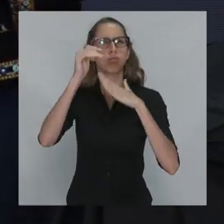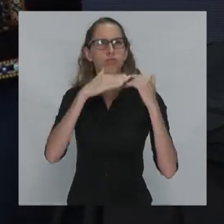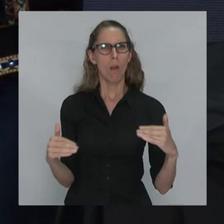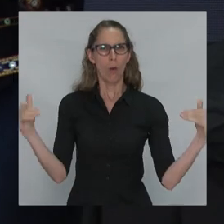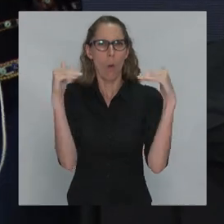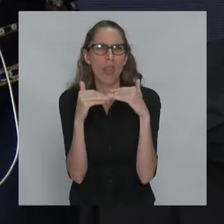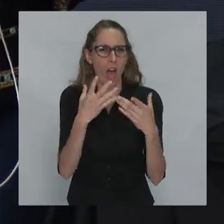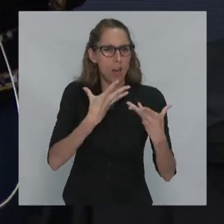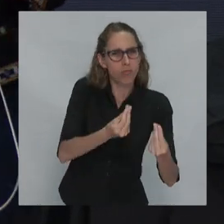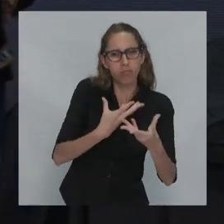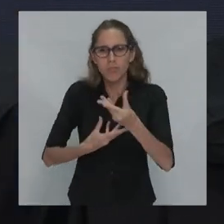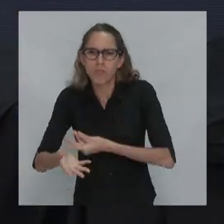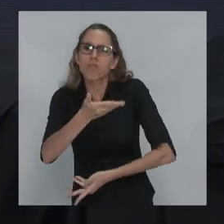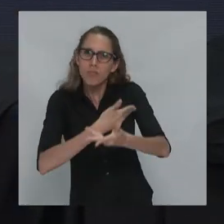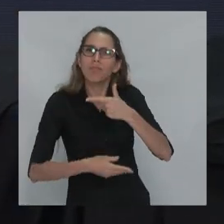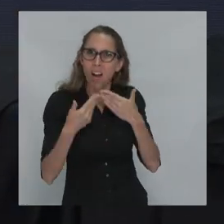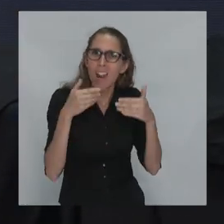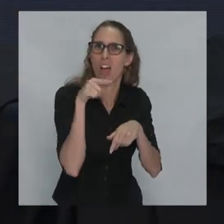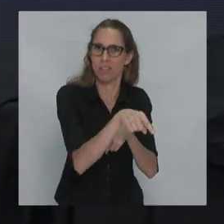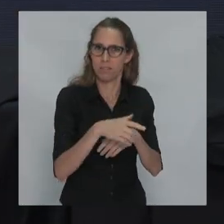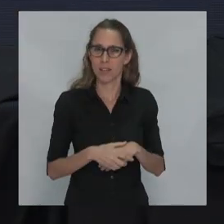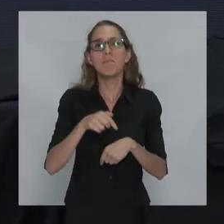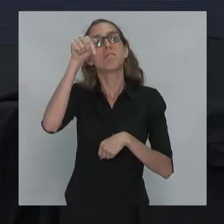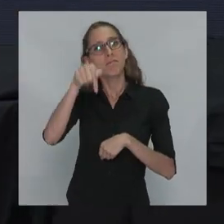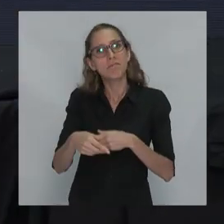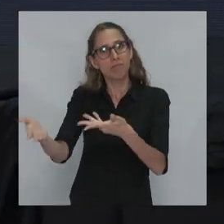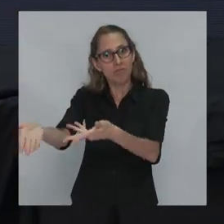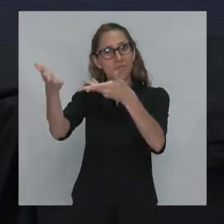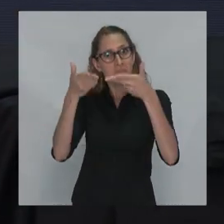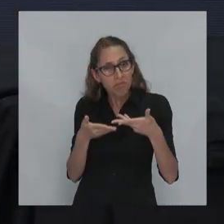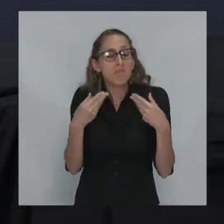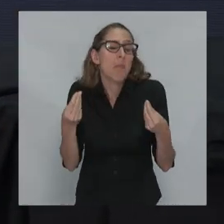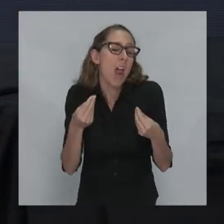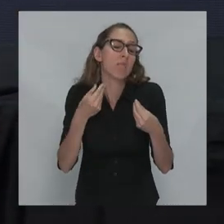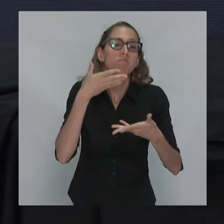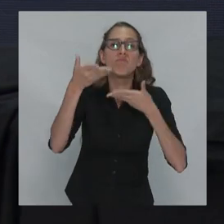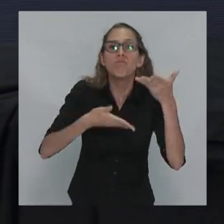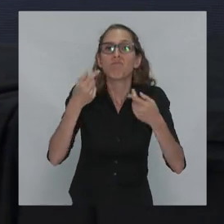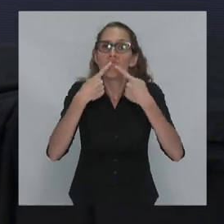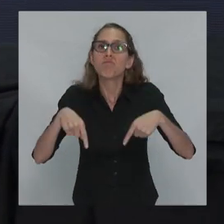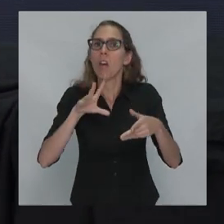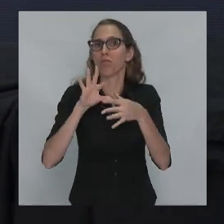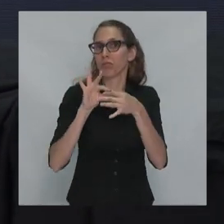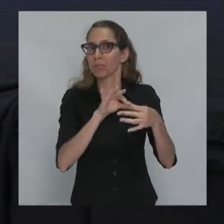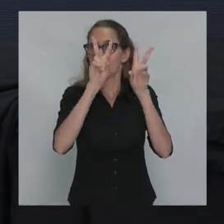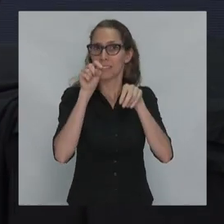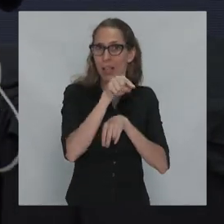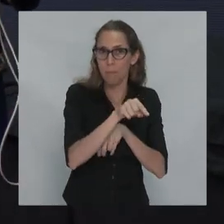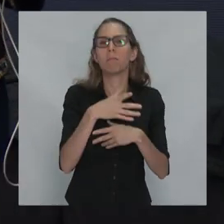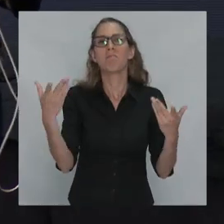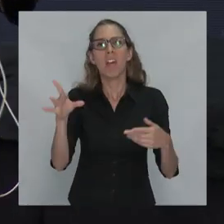la solidaridad. Vamos entonces a recibir, para intercambiar algunas ideas sobre este tema, a Gabriela